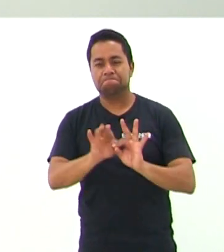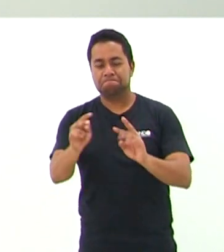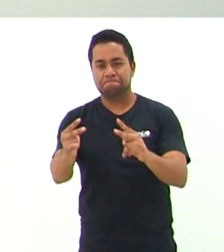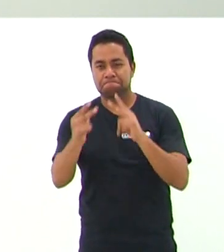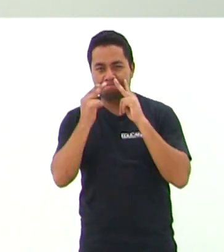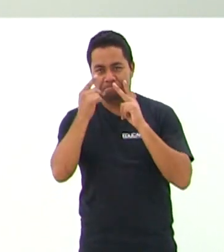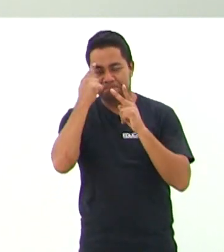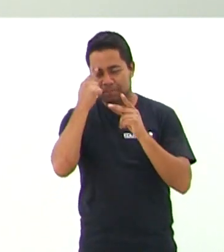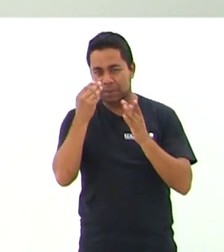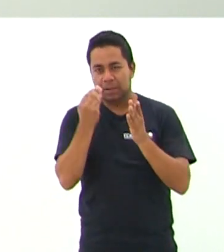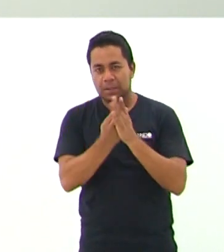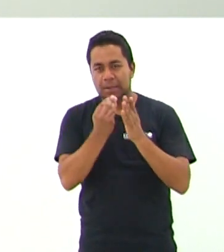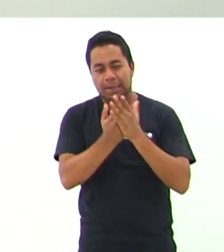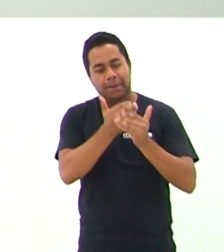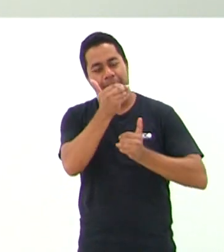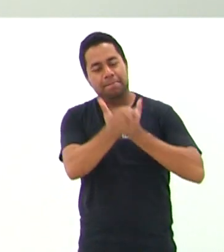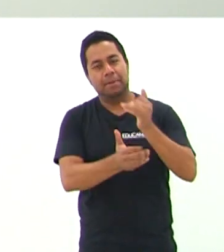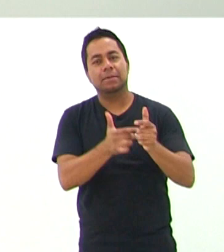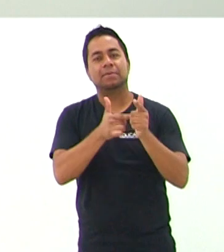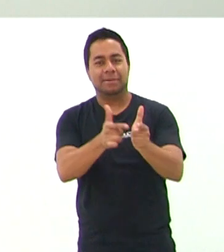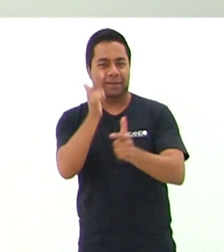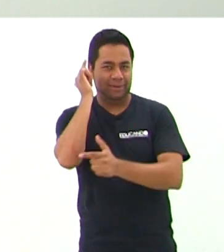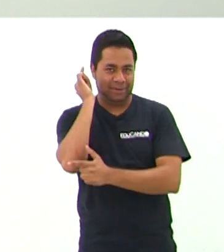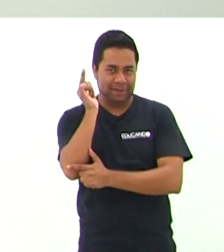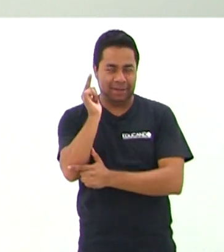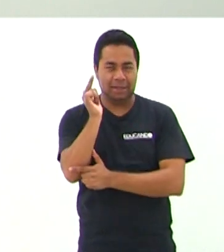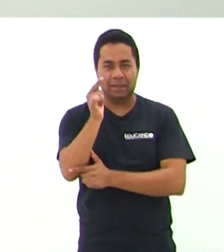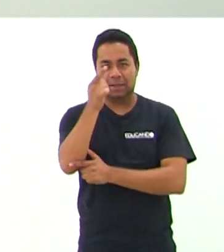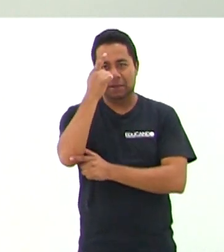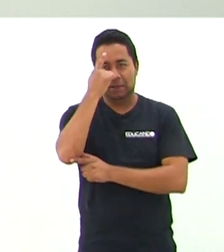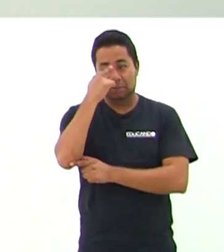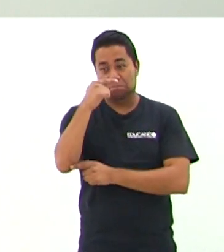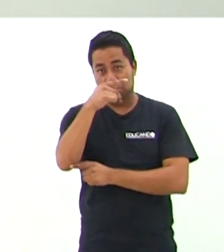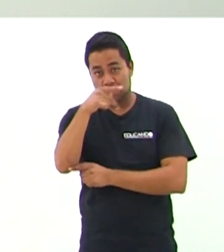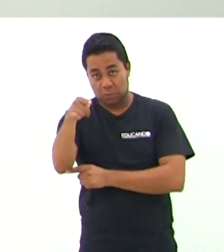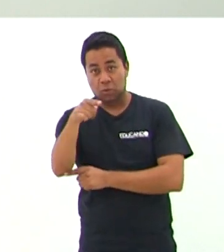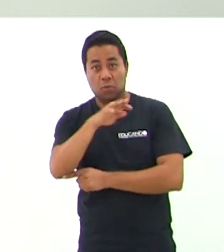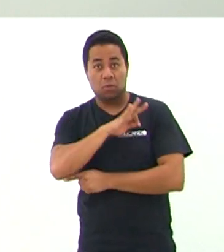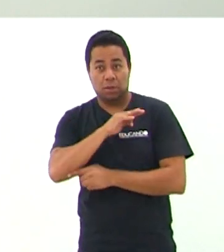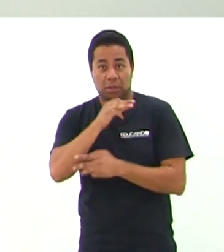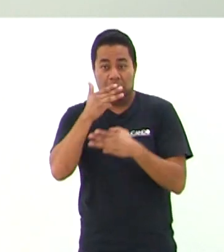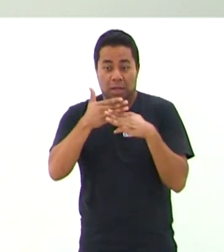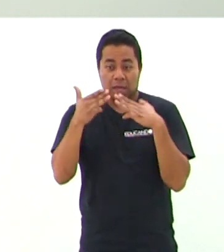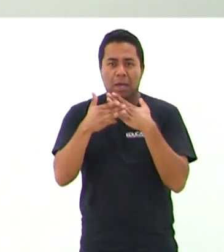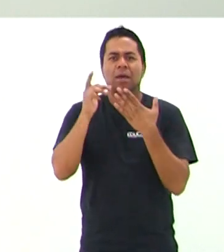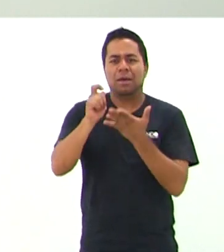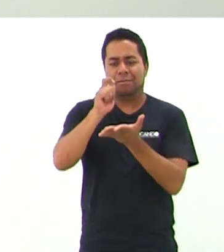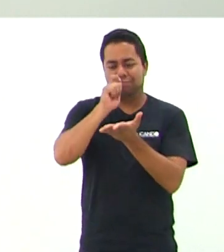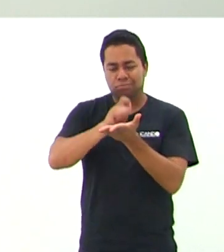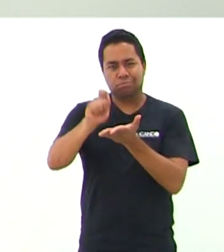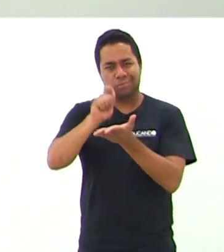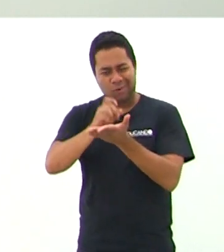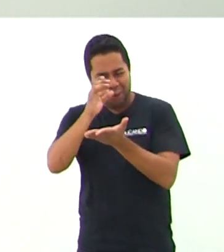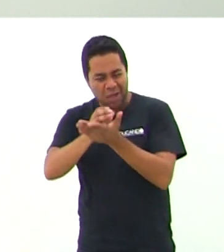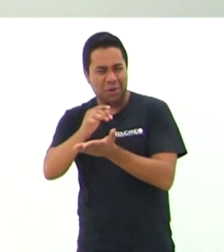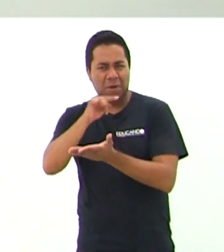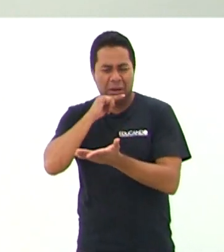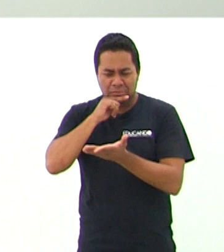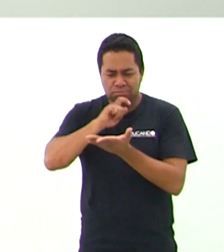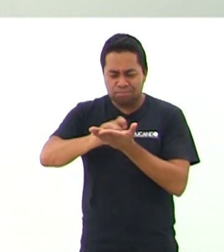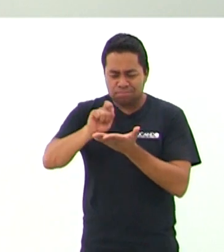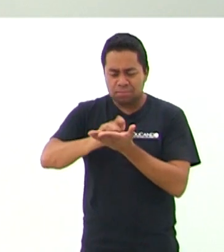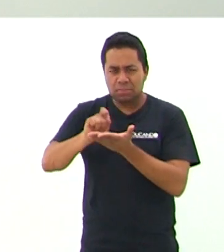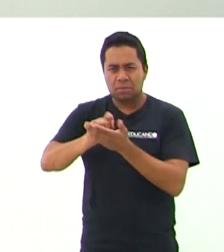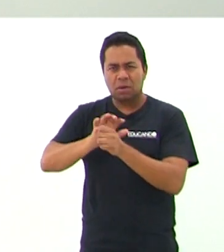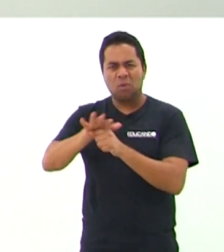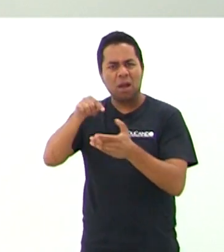lo largo de todas estas transmisiones. Te invito para que con tus materiales escolares puedas organizar de forma coherente y sencilla toda